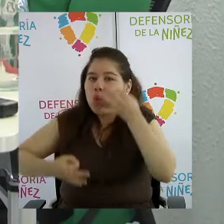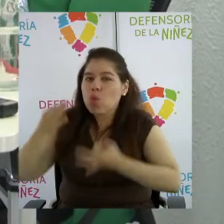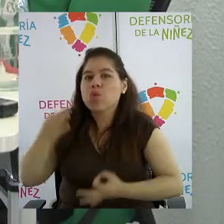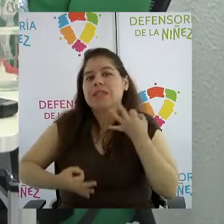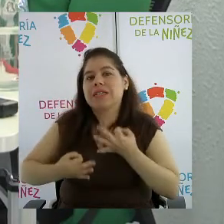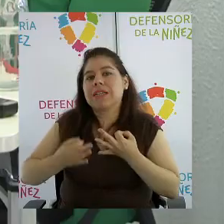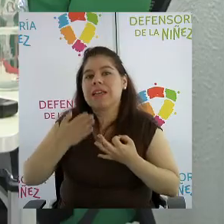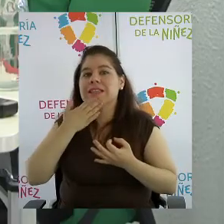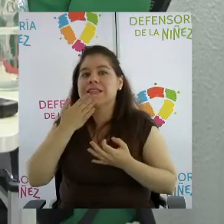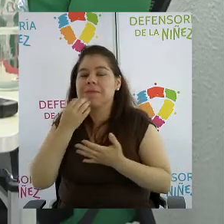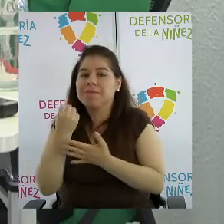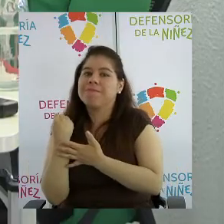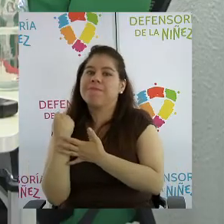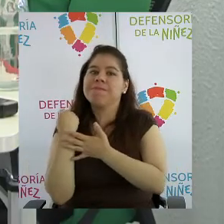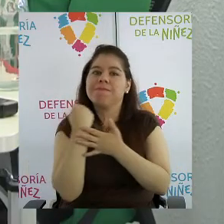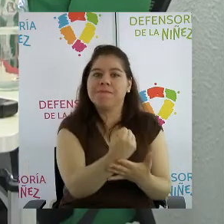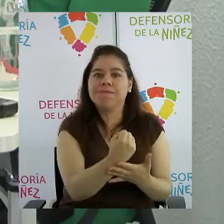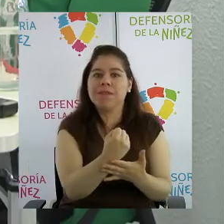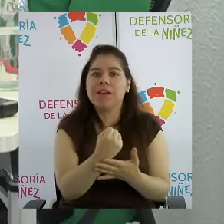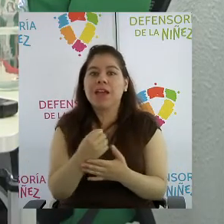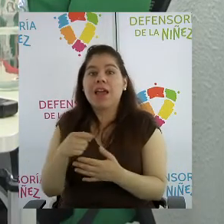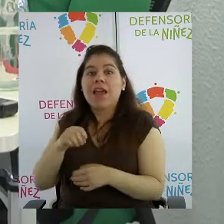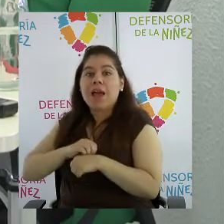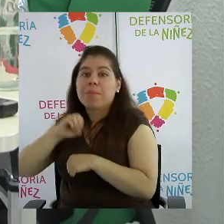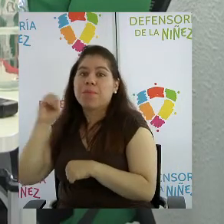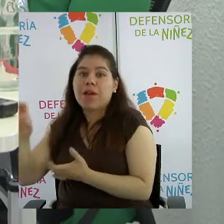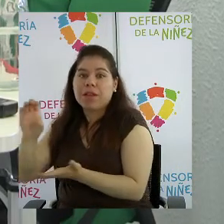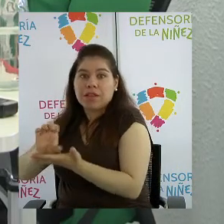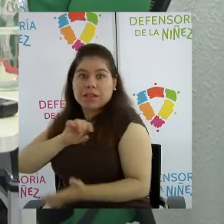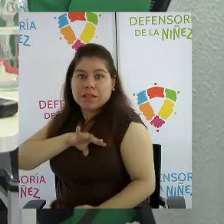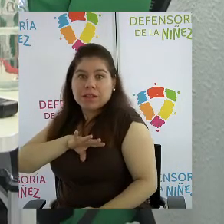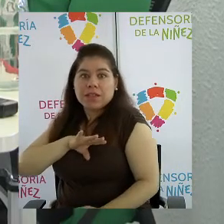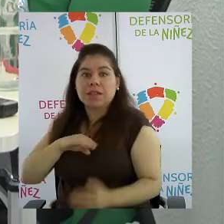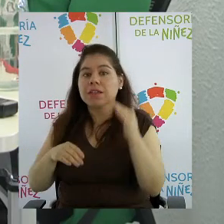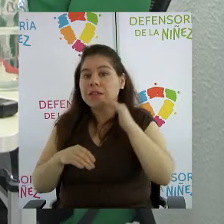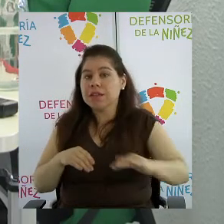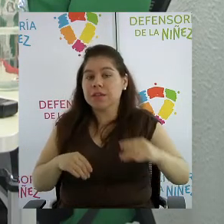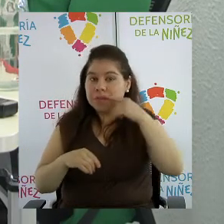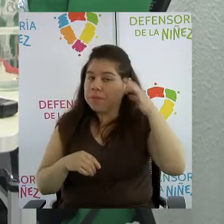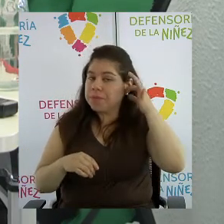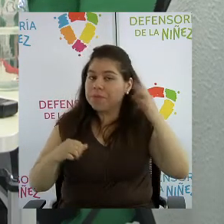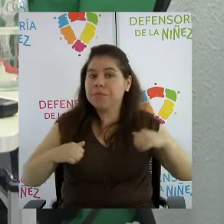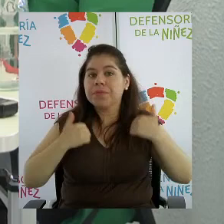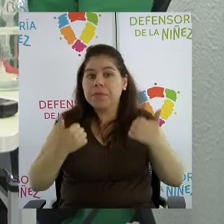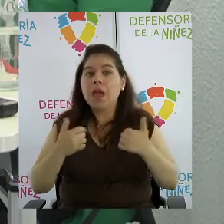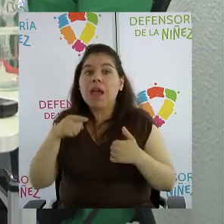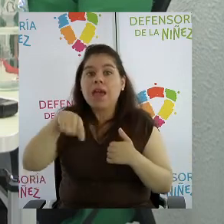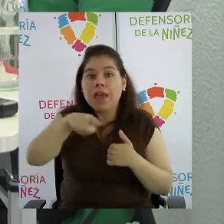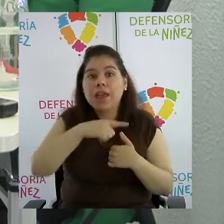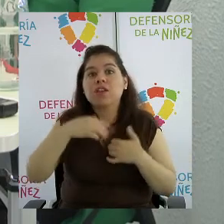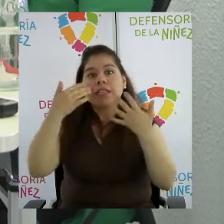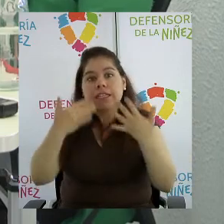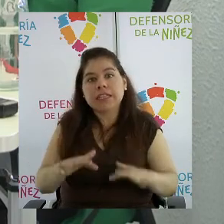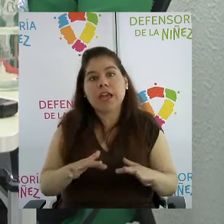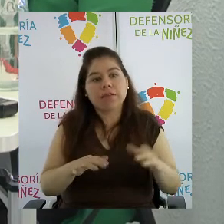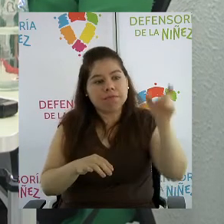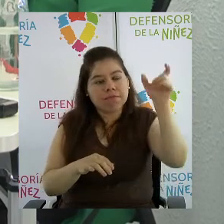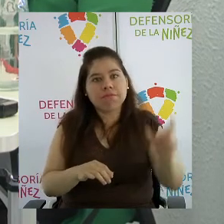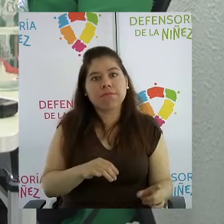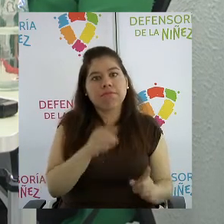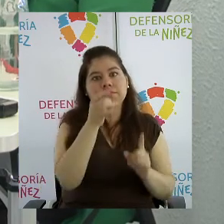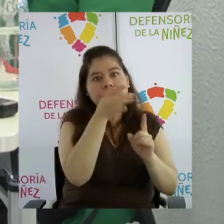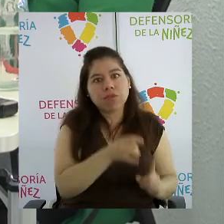Hemos solicitado formalmente al Estado de Chile que respecto de las niños, niñas y adolescentes que ya han ingresado como víctimas de violencia estatal, a